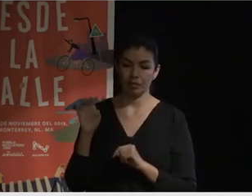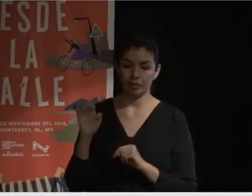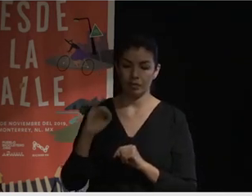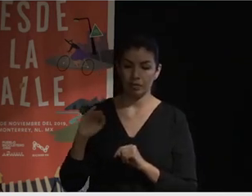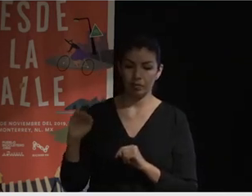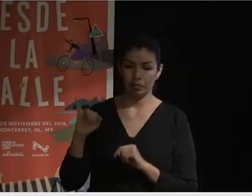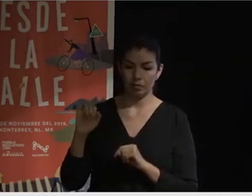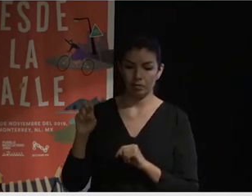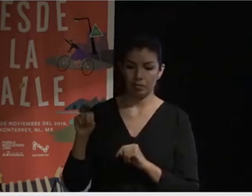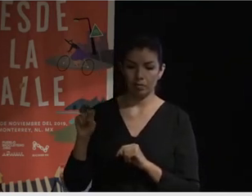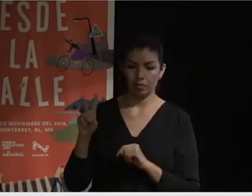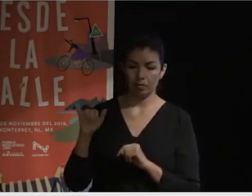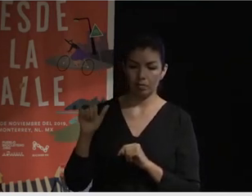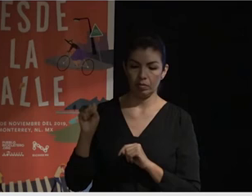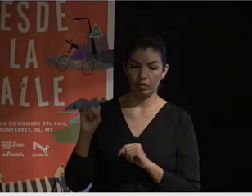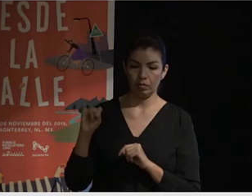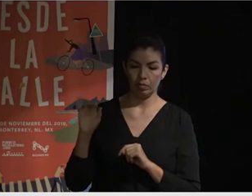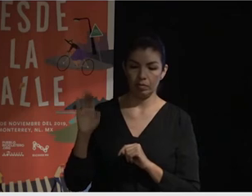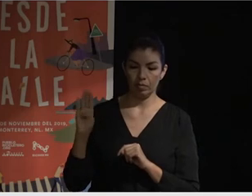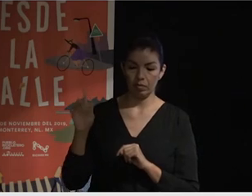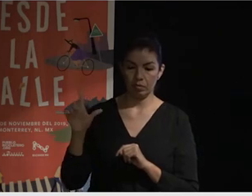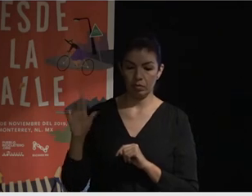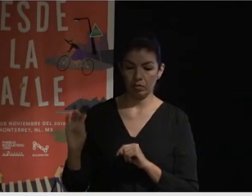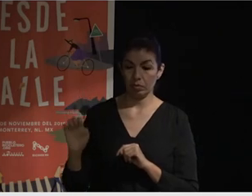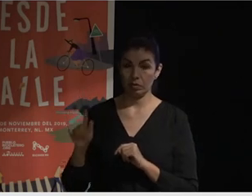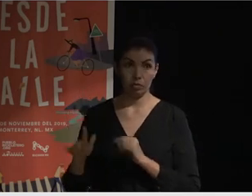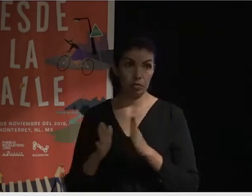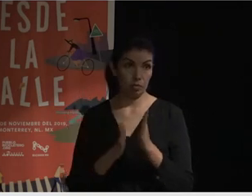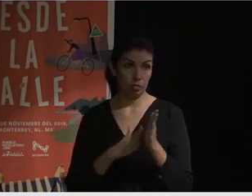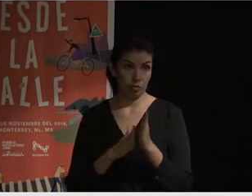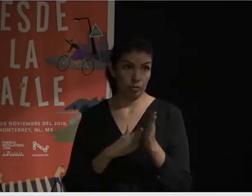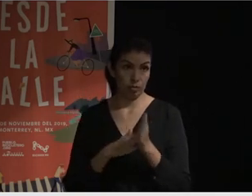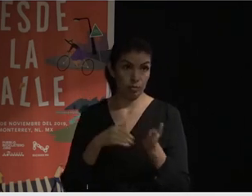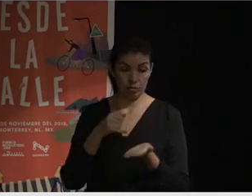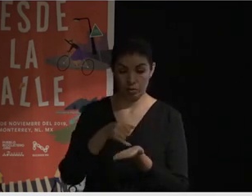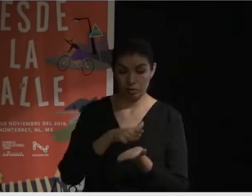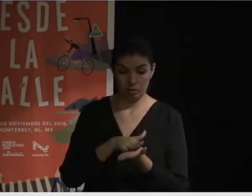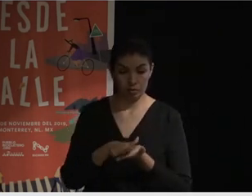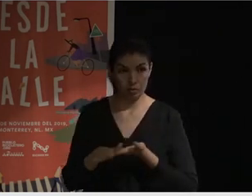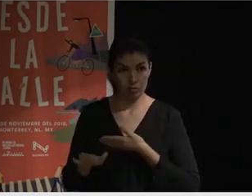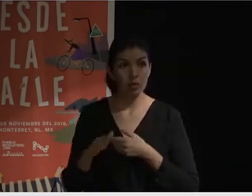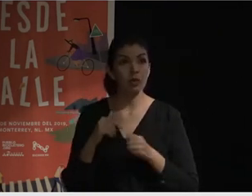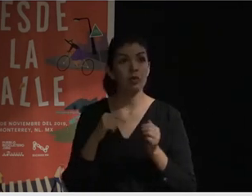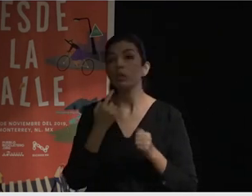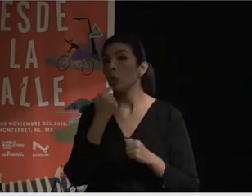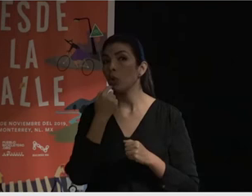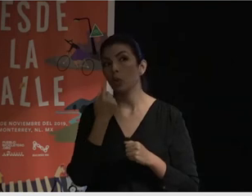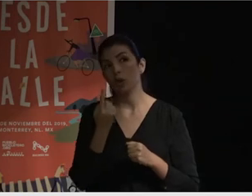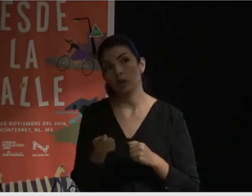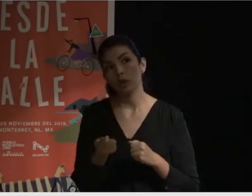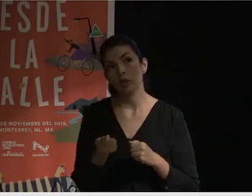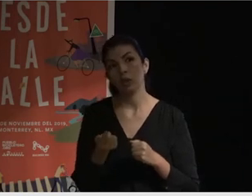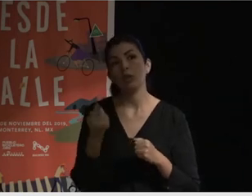público, en su documento que denominan La Insurrección que Llega, ¿verdad? Habla de